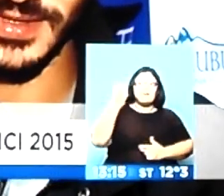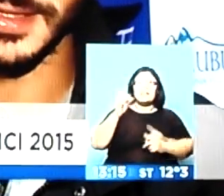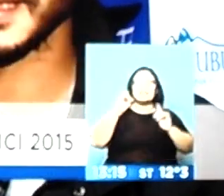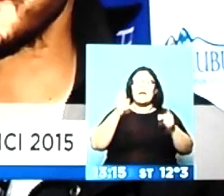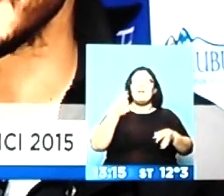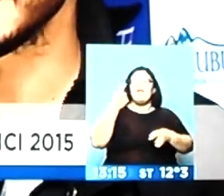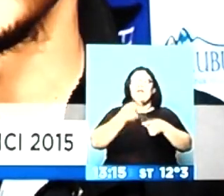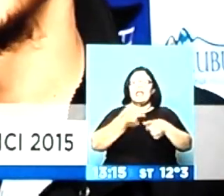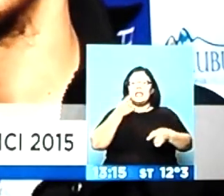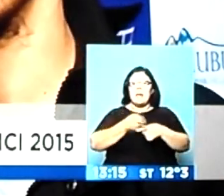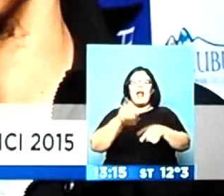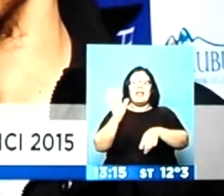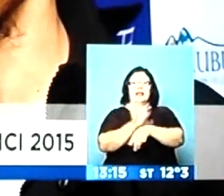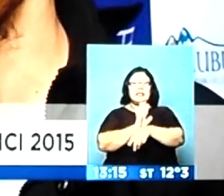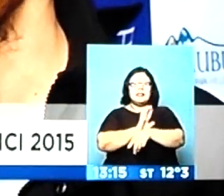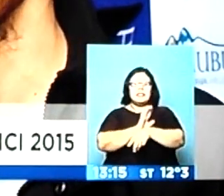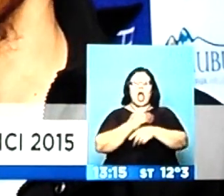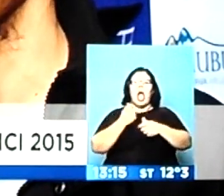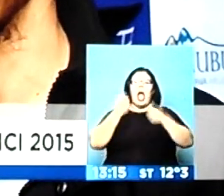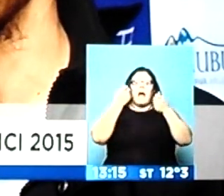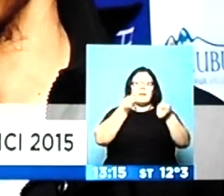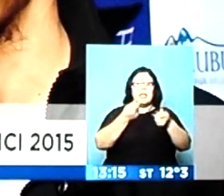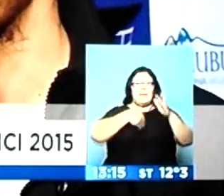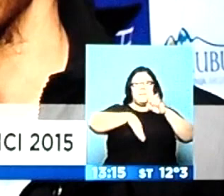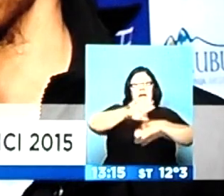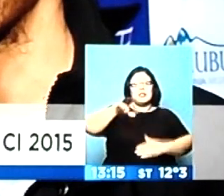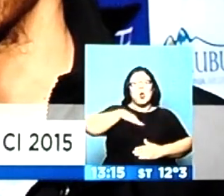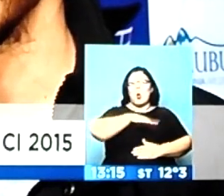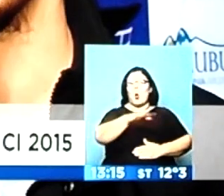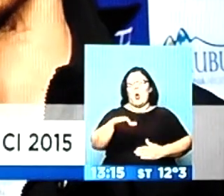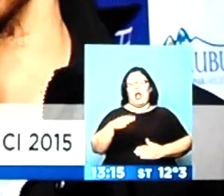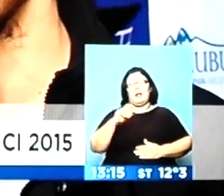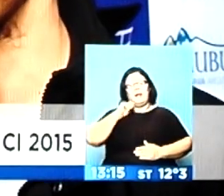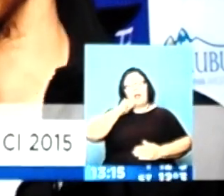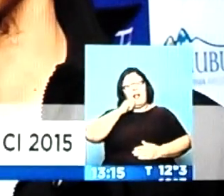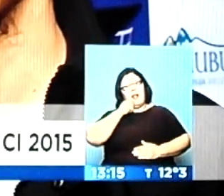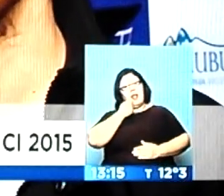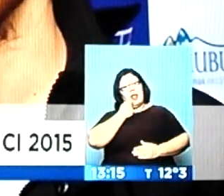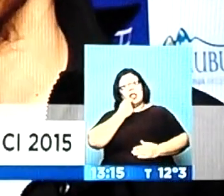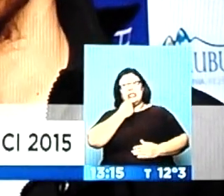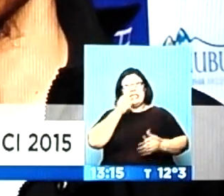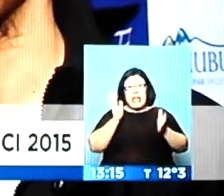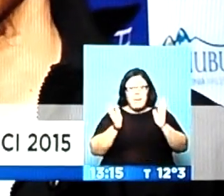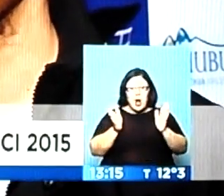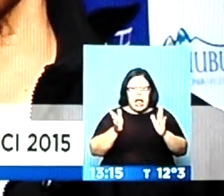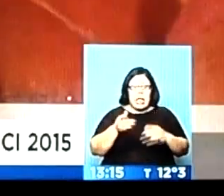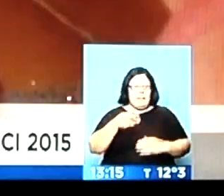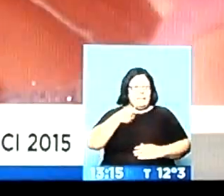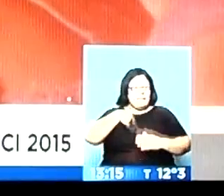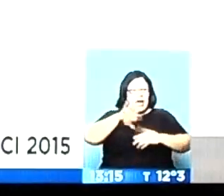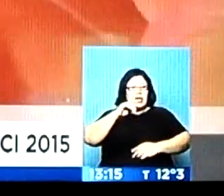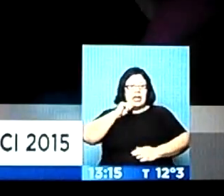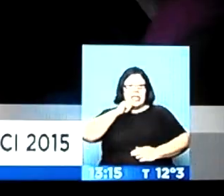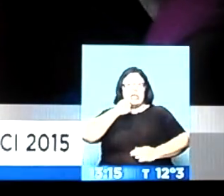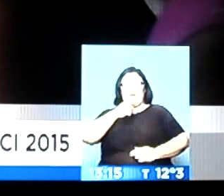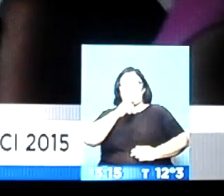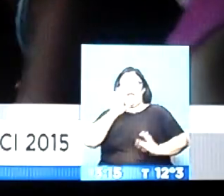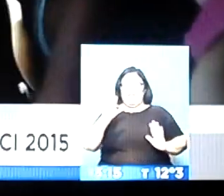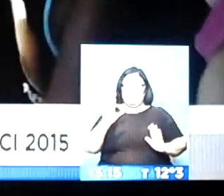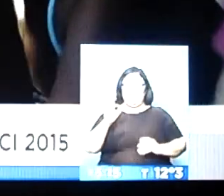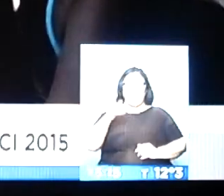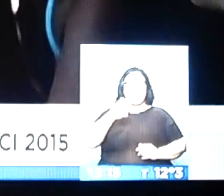festivales en distintas partes, sobre todo Puerto Madryn, que es un placer para ir, la verdad, en temporada aparte. Así que creo que lo vamos a pasar todo